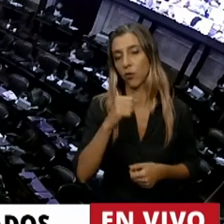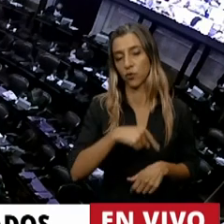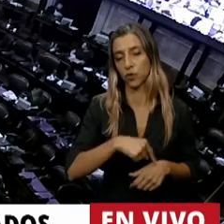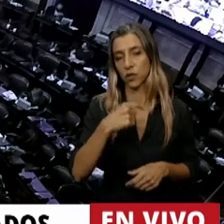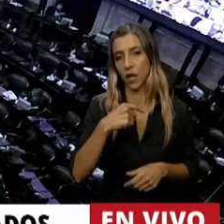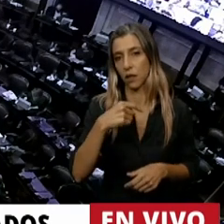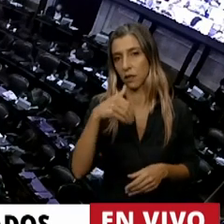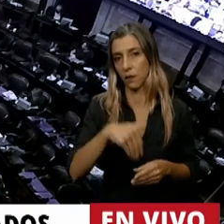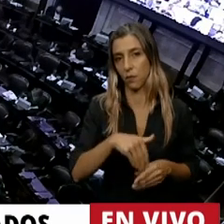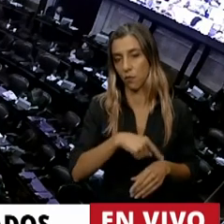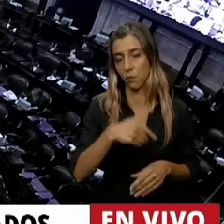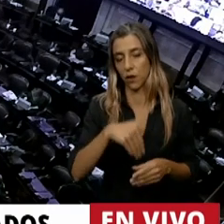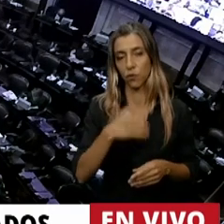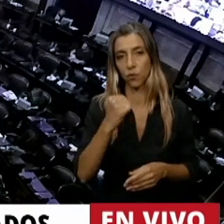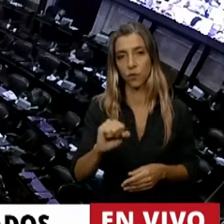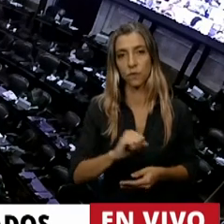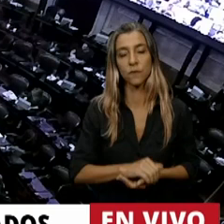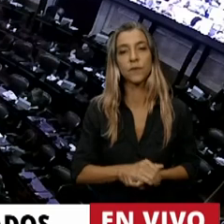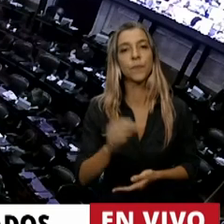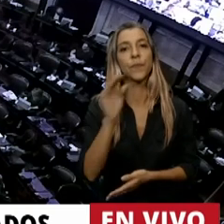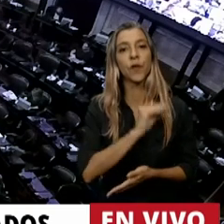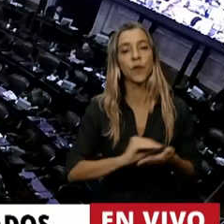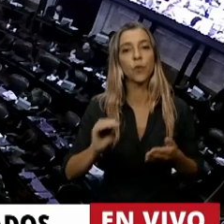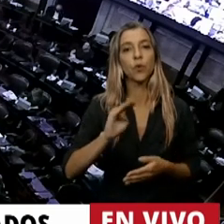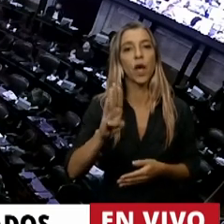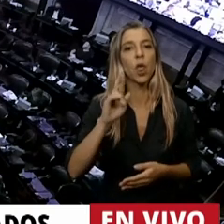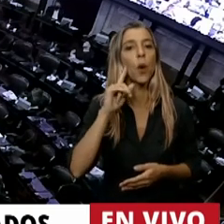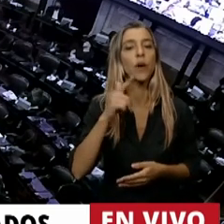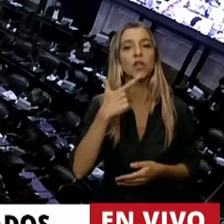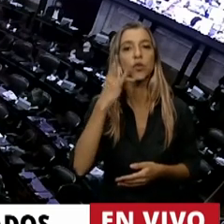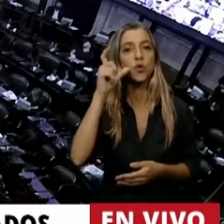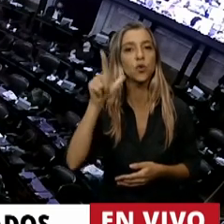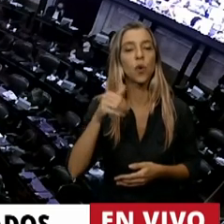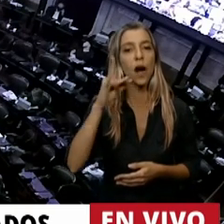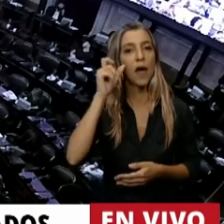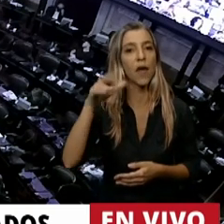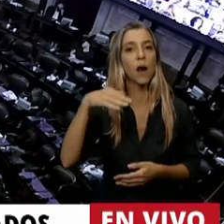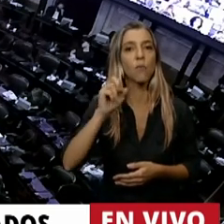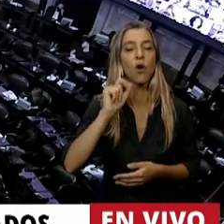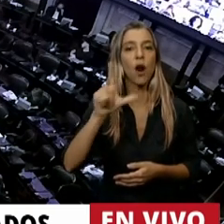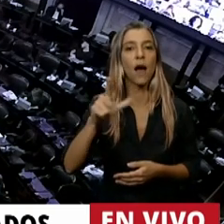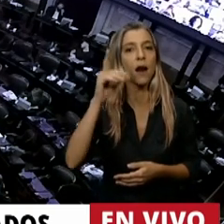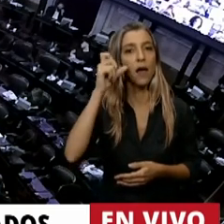Ausente a la hora de votar. Diputado Brizuela del Moral Eduardo.